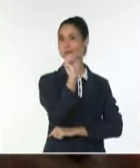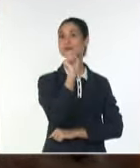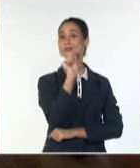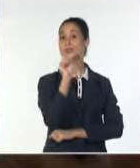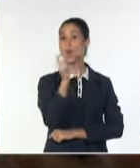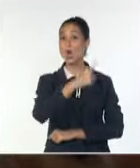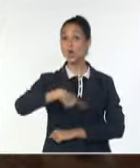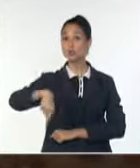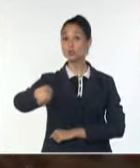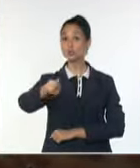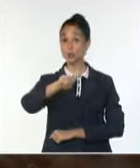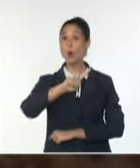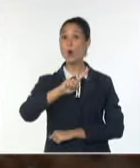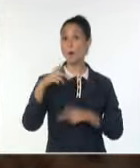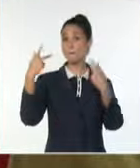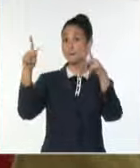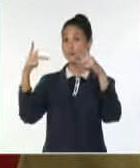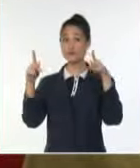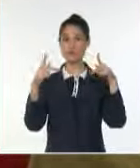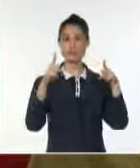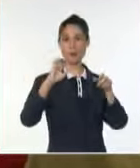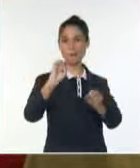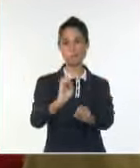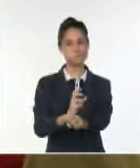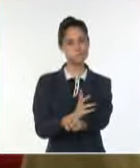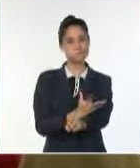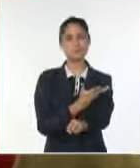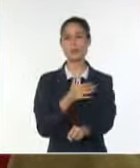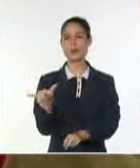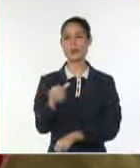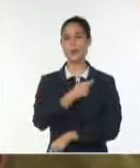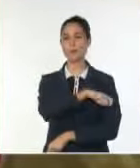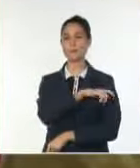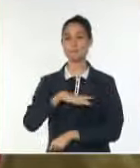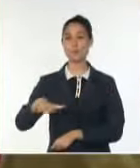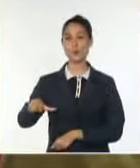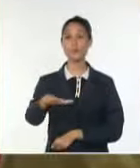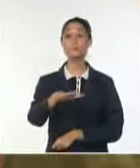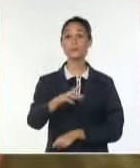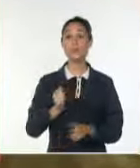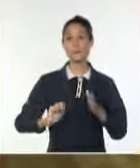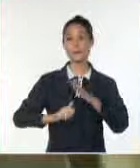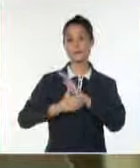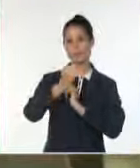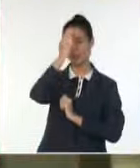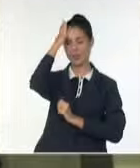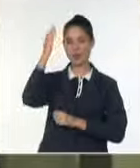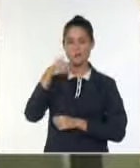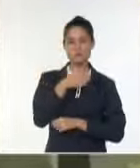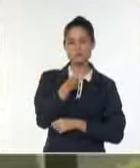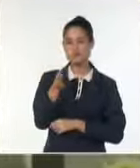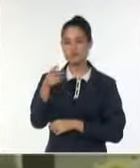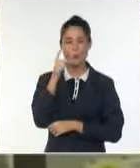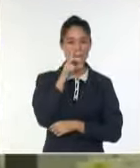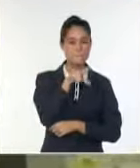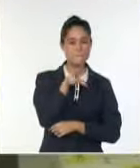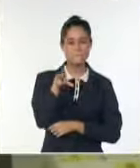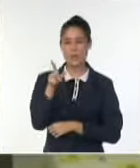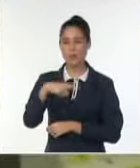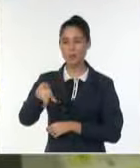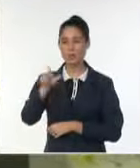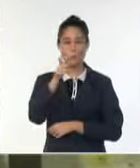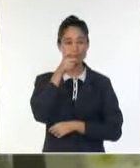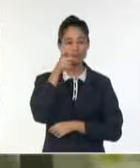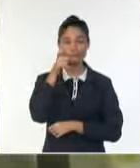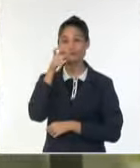profesionales de la salud para el pueblo espirituano como parte de recorrido por la provincia sede del acto por el día de La Rebeldía nacional el jefe del